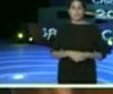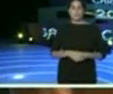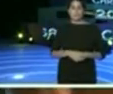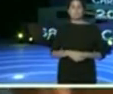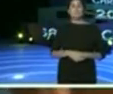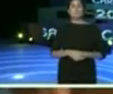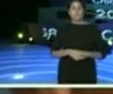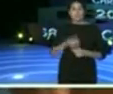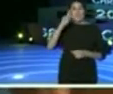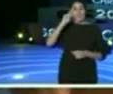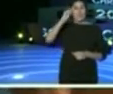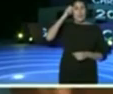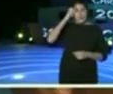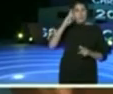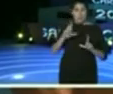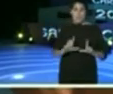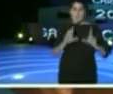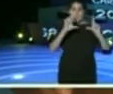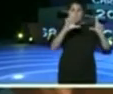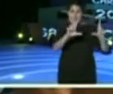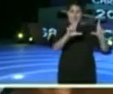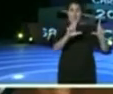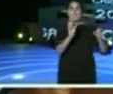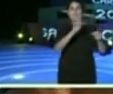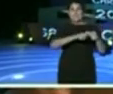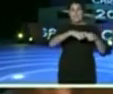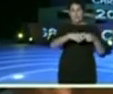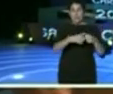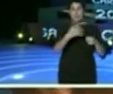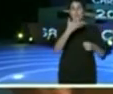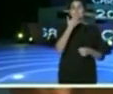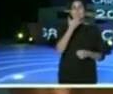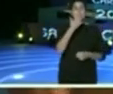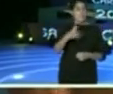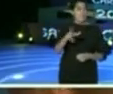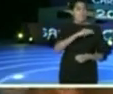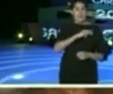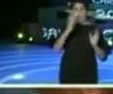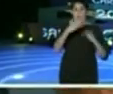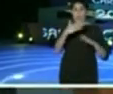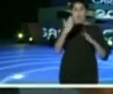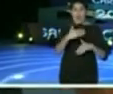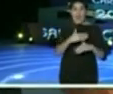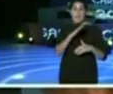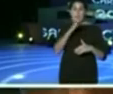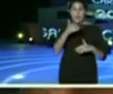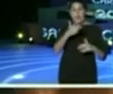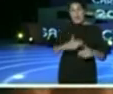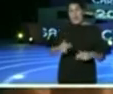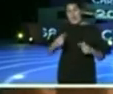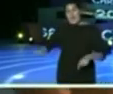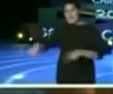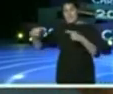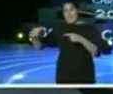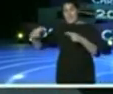Hay que recordar que se otorgan placas de participación a las murgas no premiadas en el apartado de presentación y que no han alcanzado a la final. Y esas murgas han